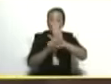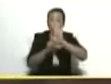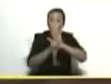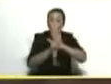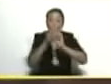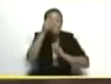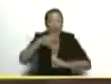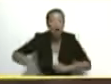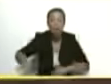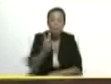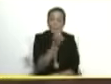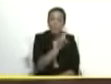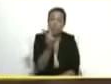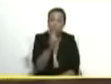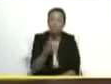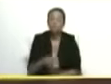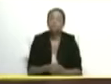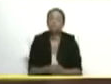el país.